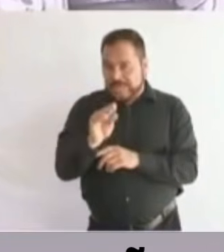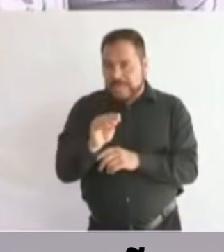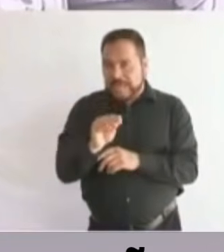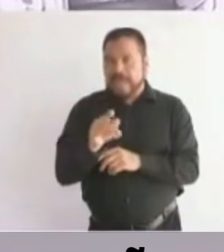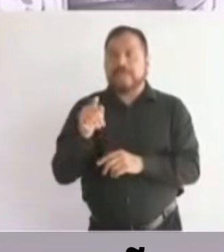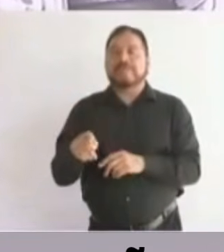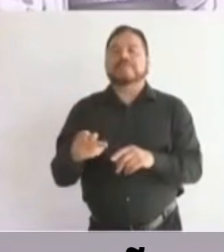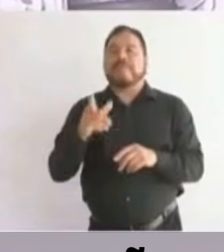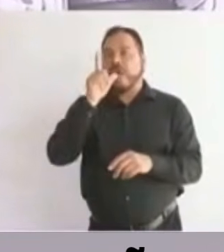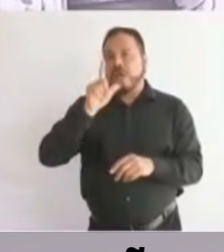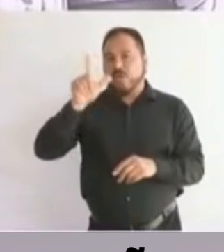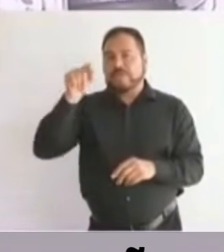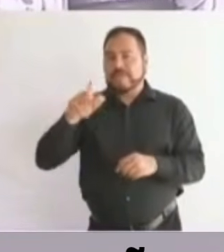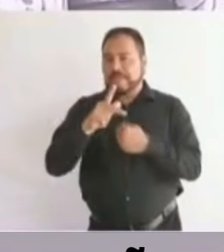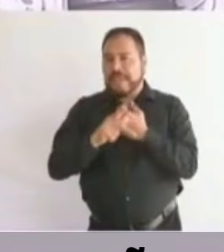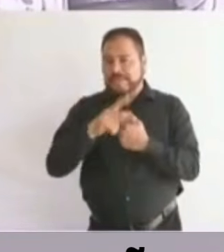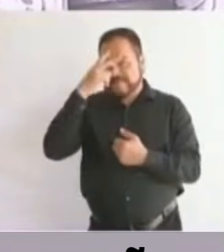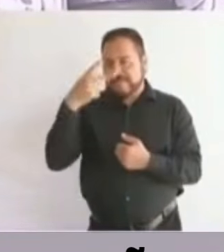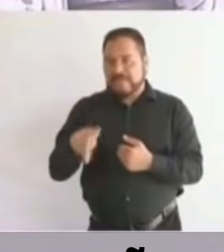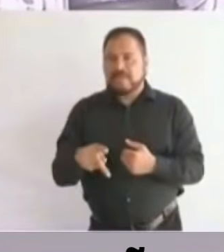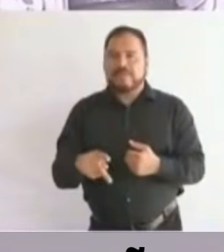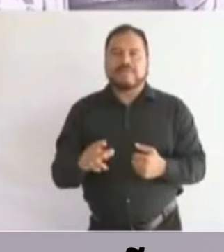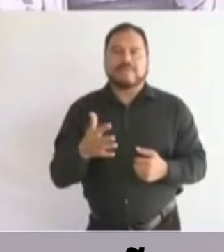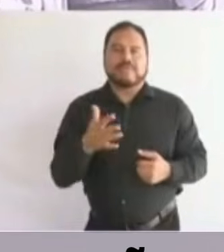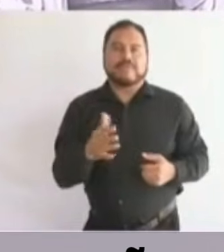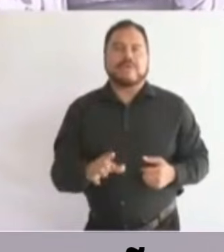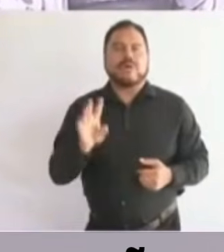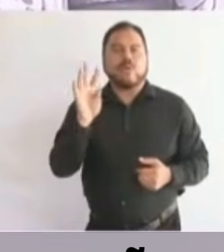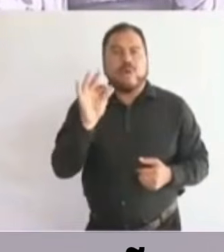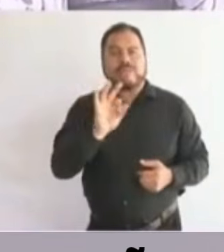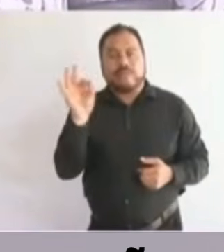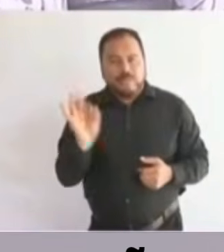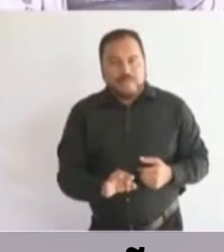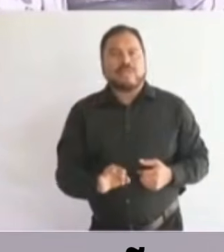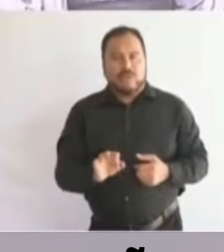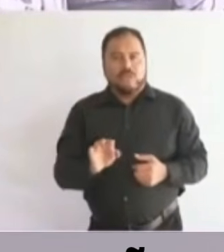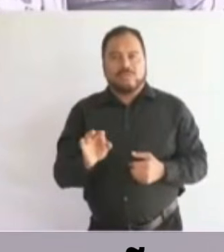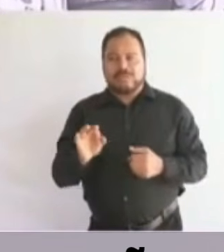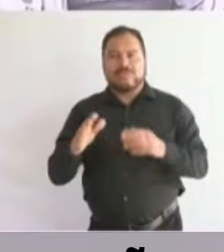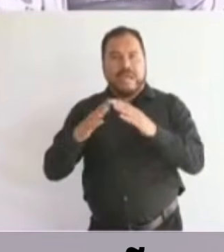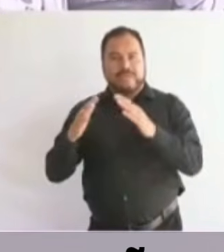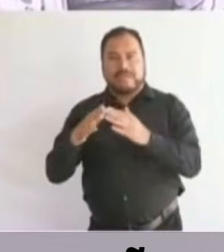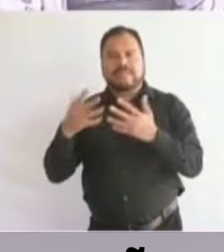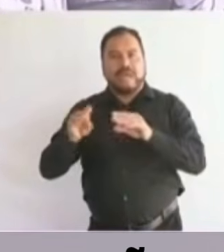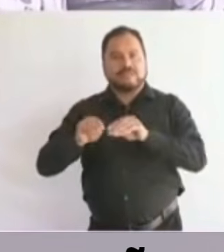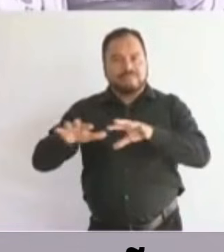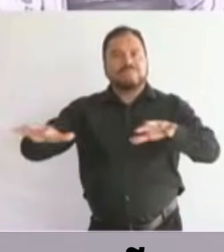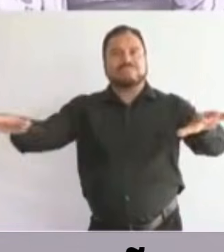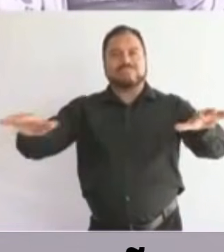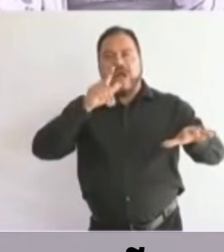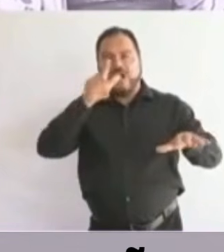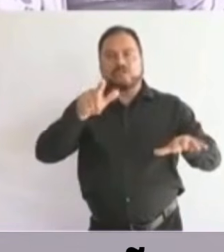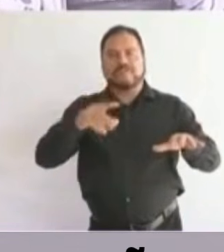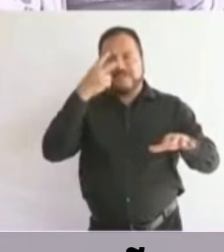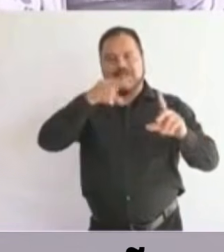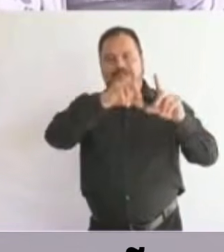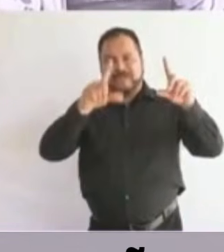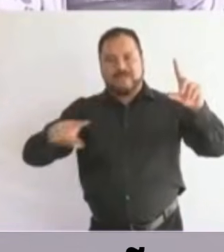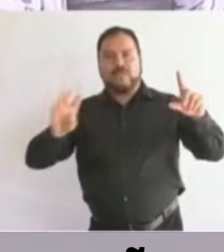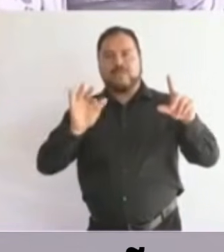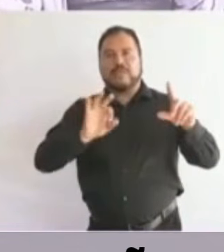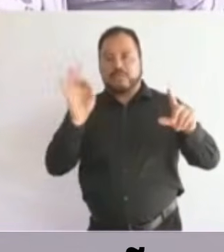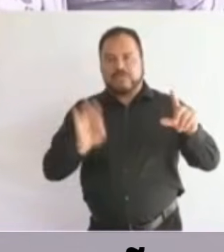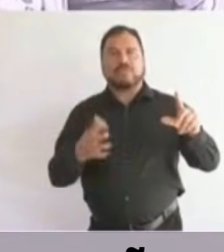la electrificación del país pasó más o menos del 40% de hogares electrificados a alrededor